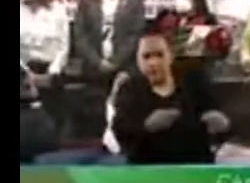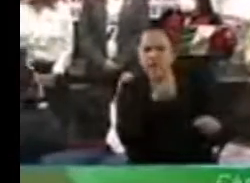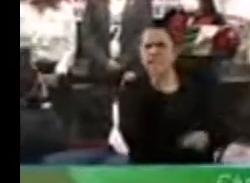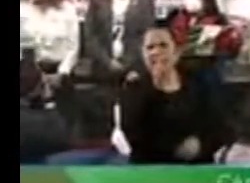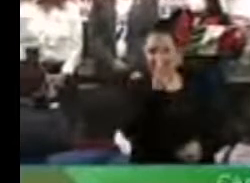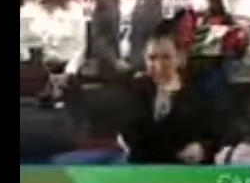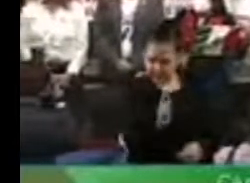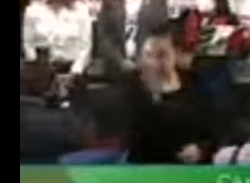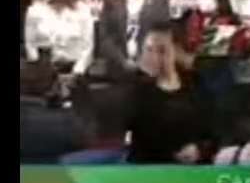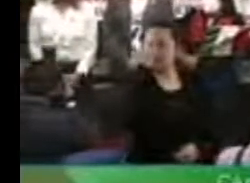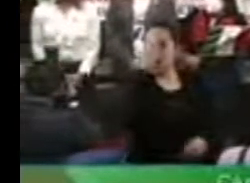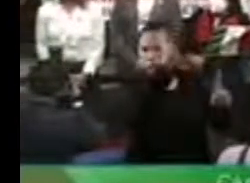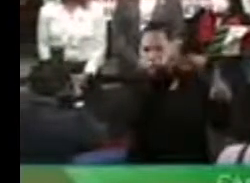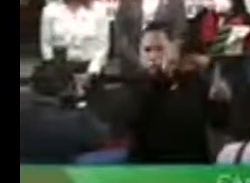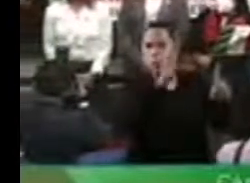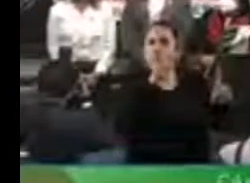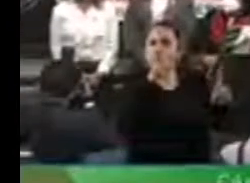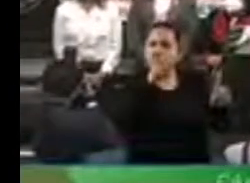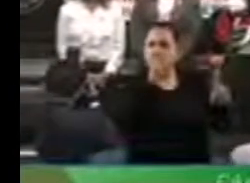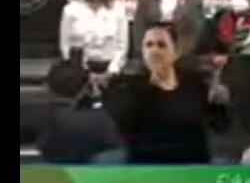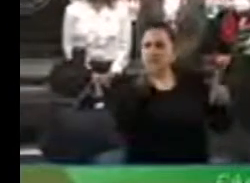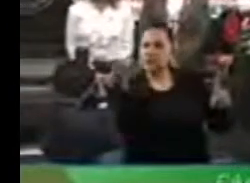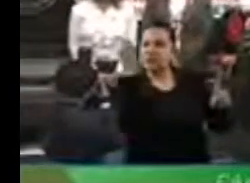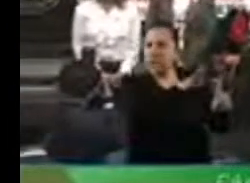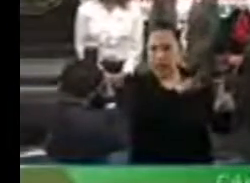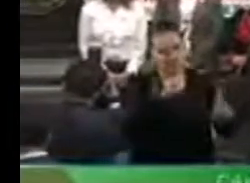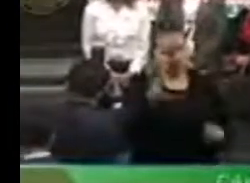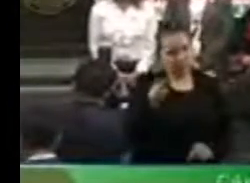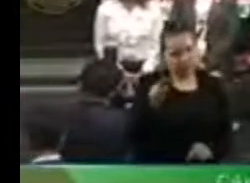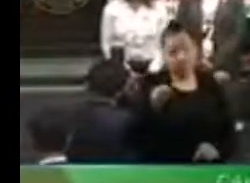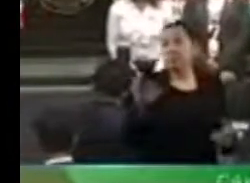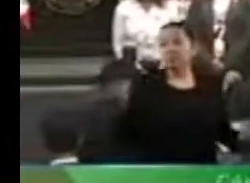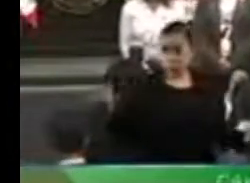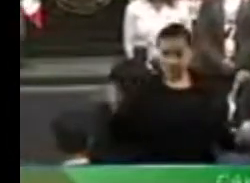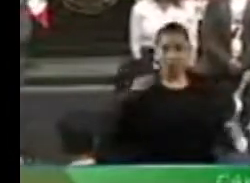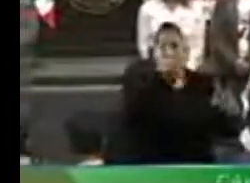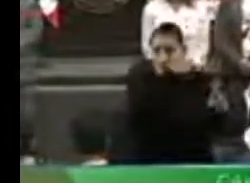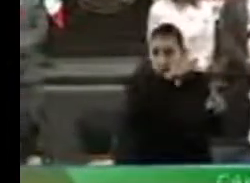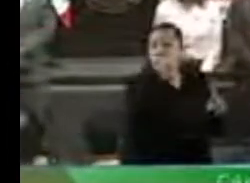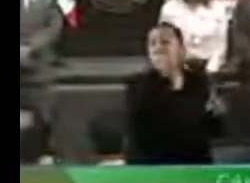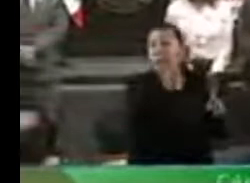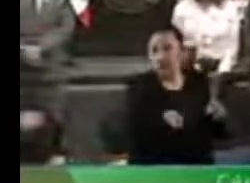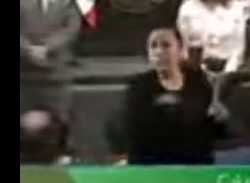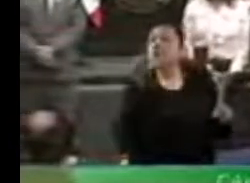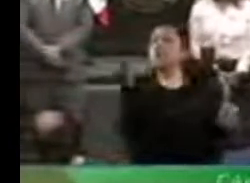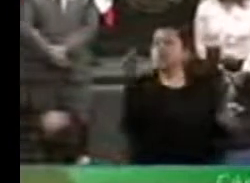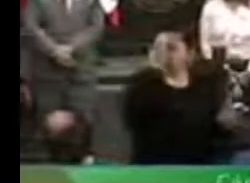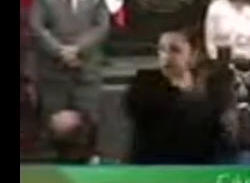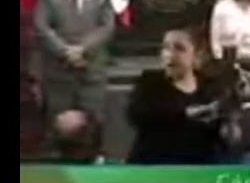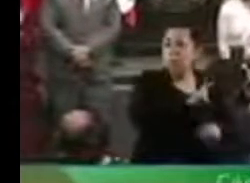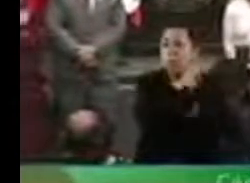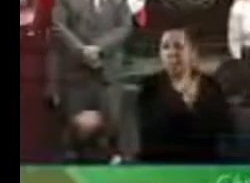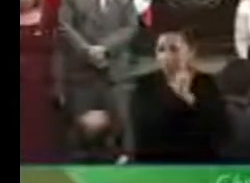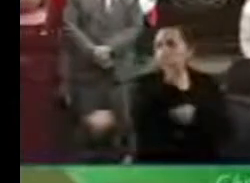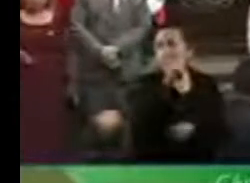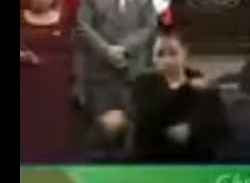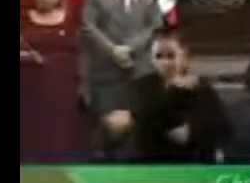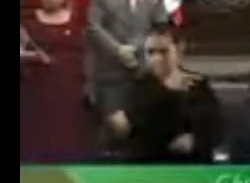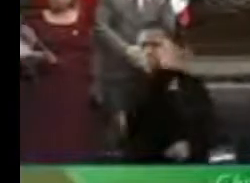patria. Y Miramón fue fusilado por traidor a la patria, porque sirvió a la